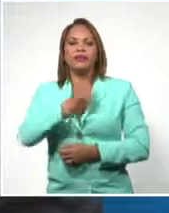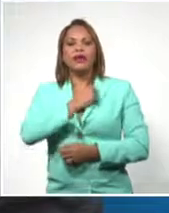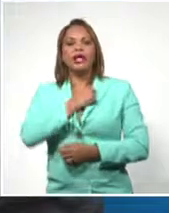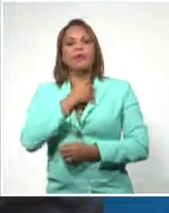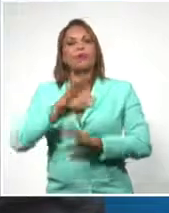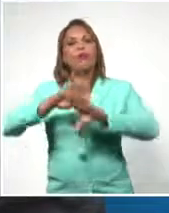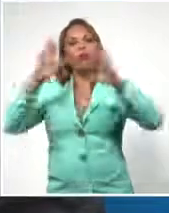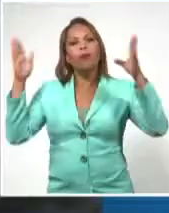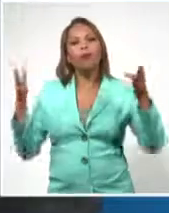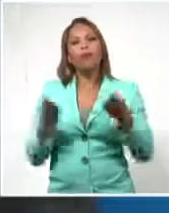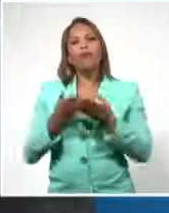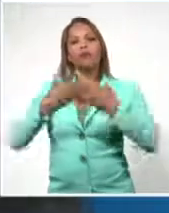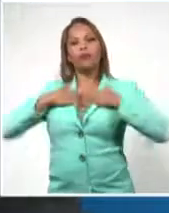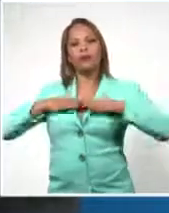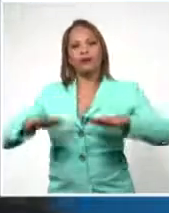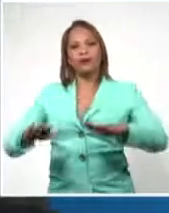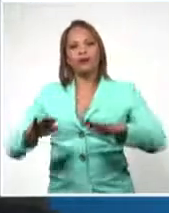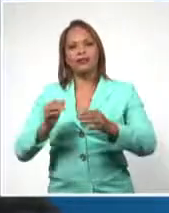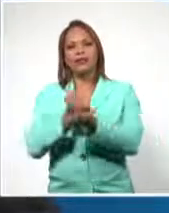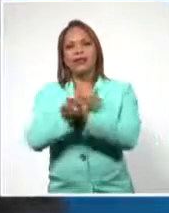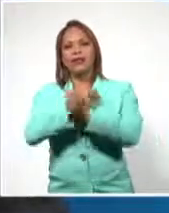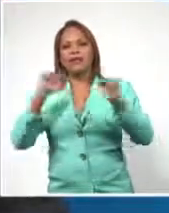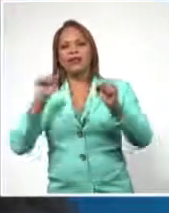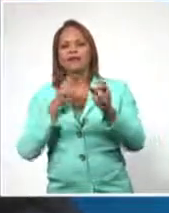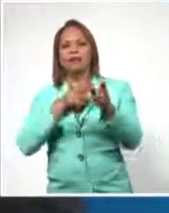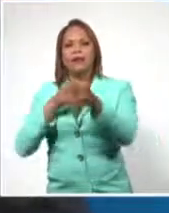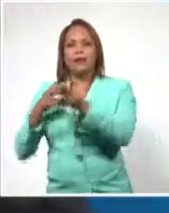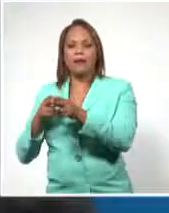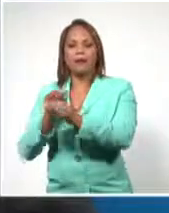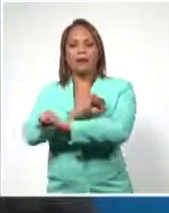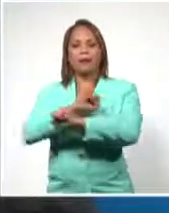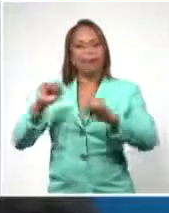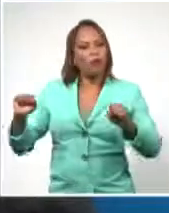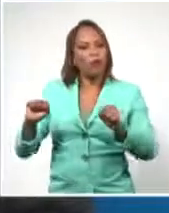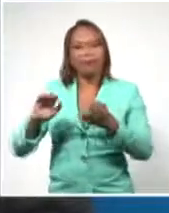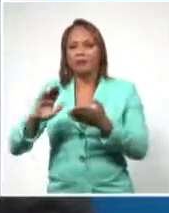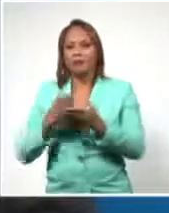de paz libre de armas nucleares. Luchemos por él.